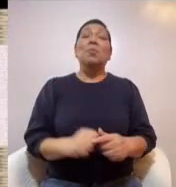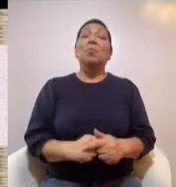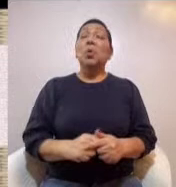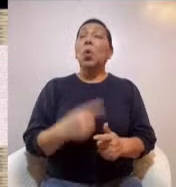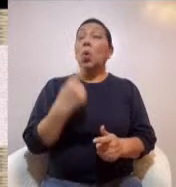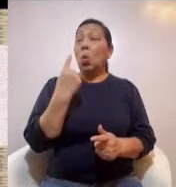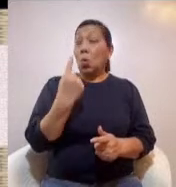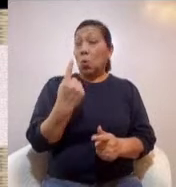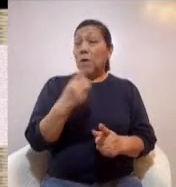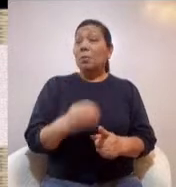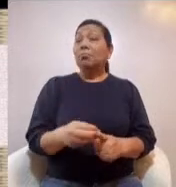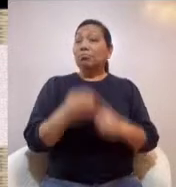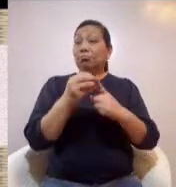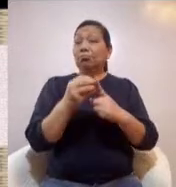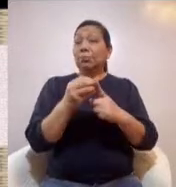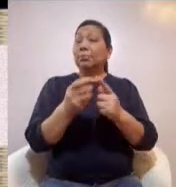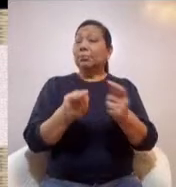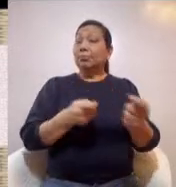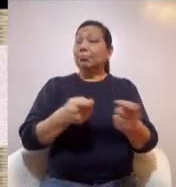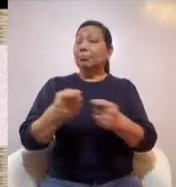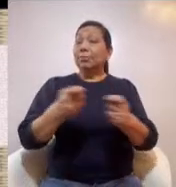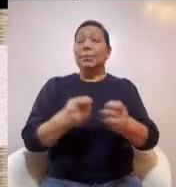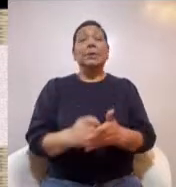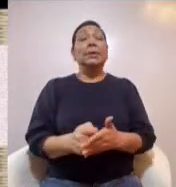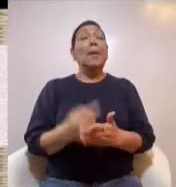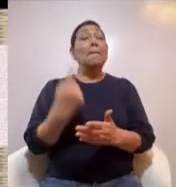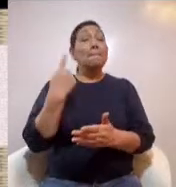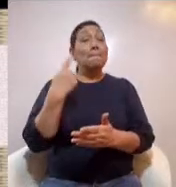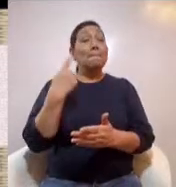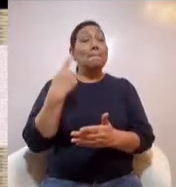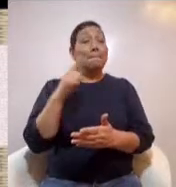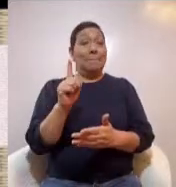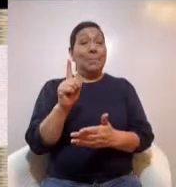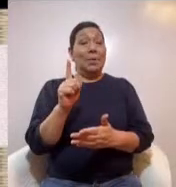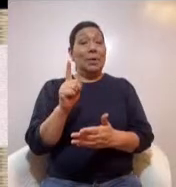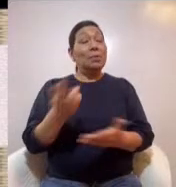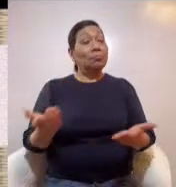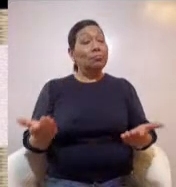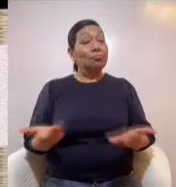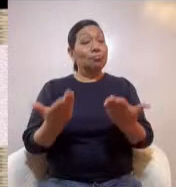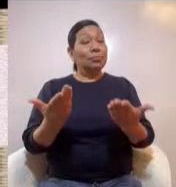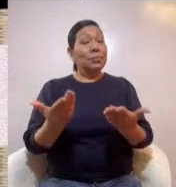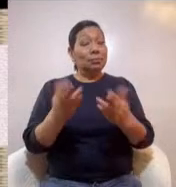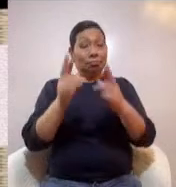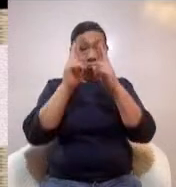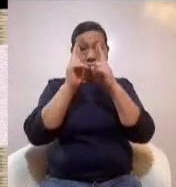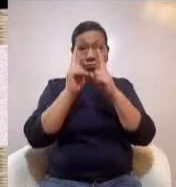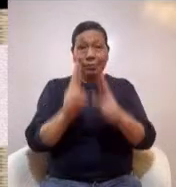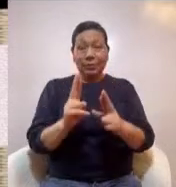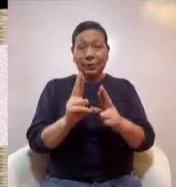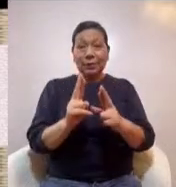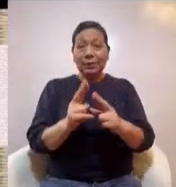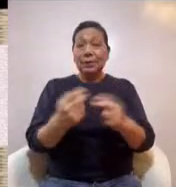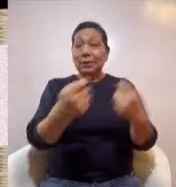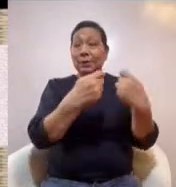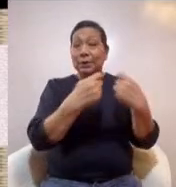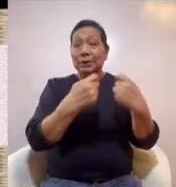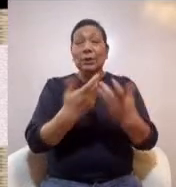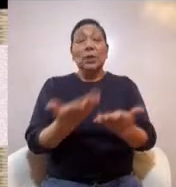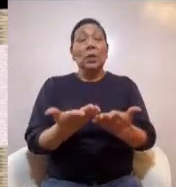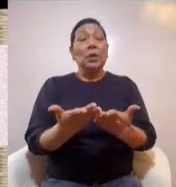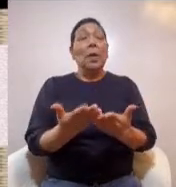violencia. Uno de los principales mecanismos destinados a impulsar el cumplimiento de